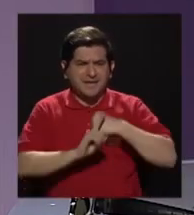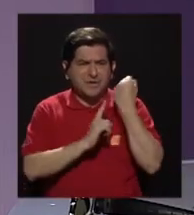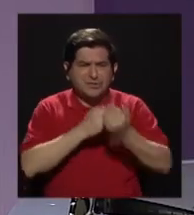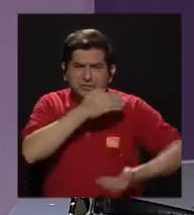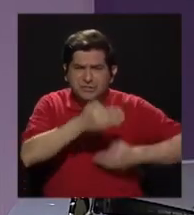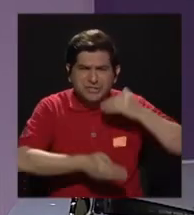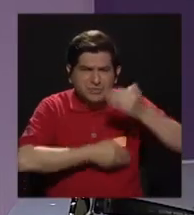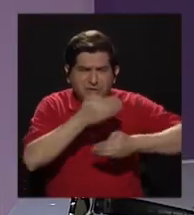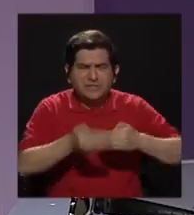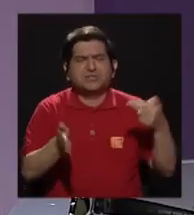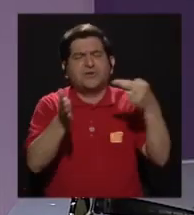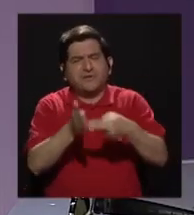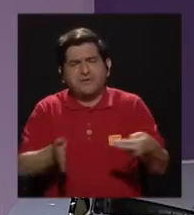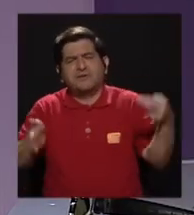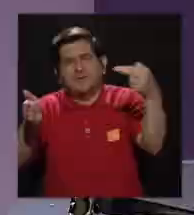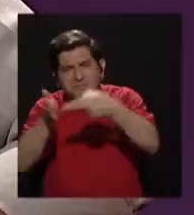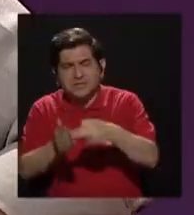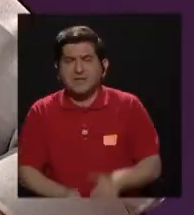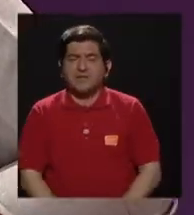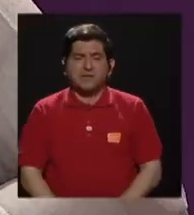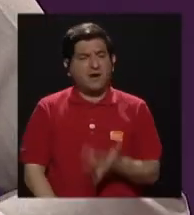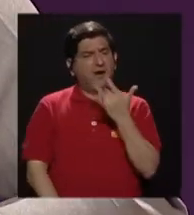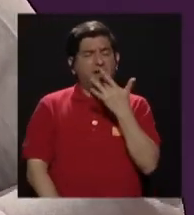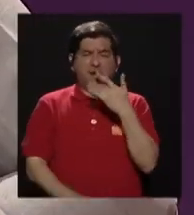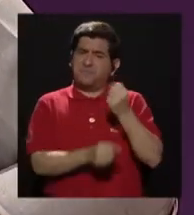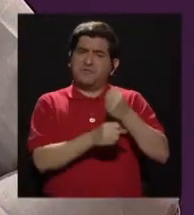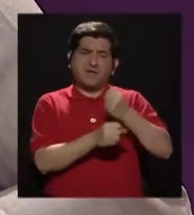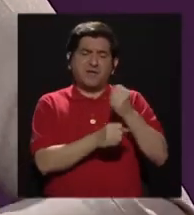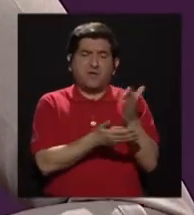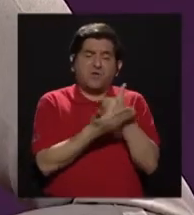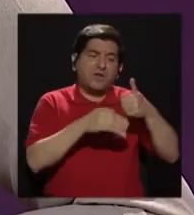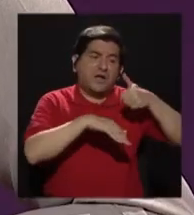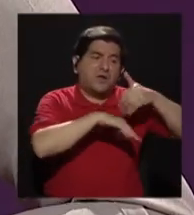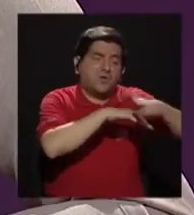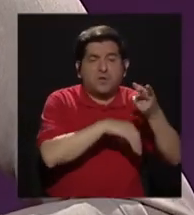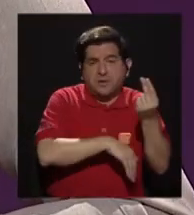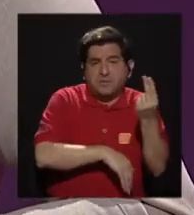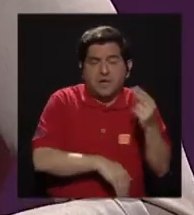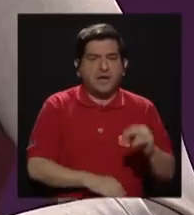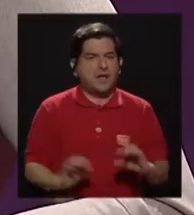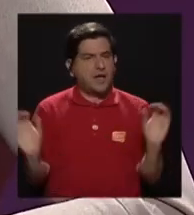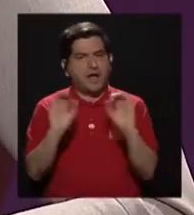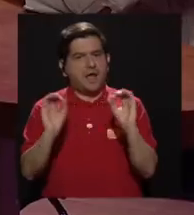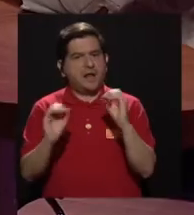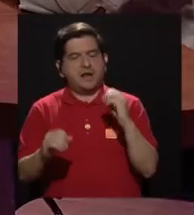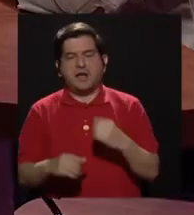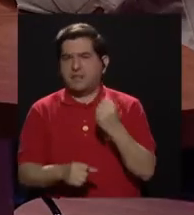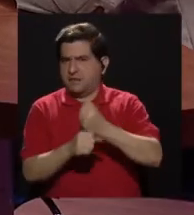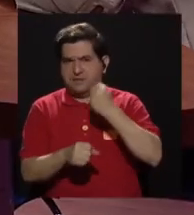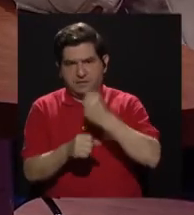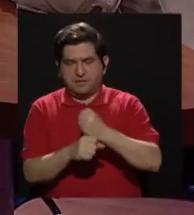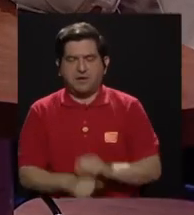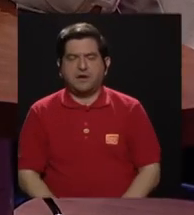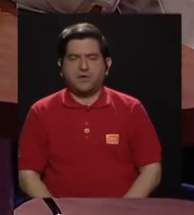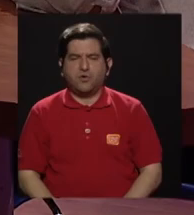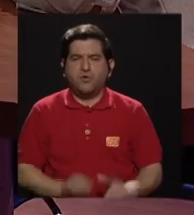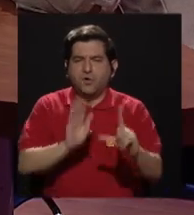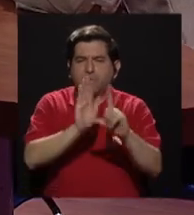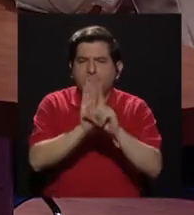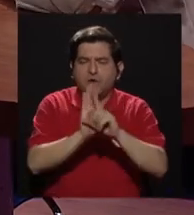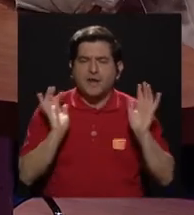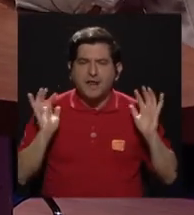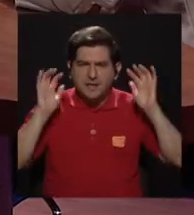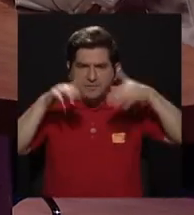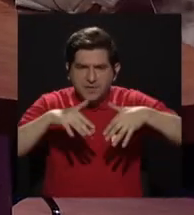proceso cíclico de que prefiero trabajar y mandar algo que no mandar nada. En cuanto a legislación migratoria